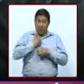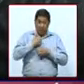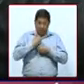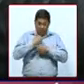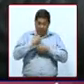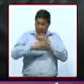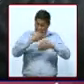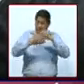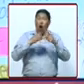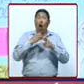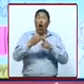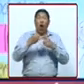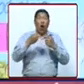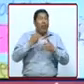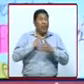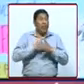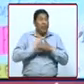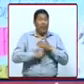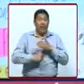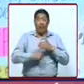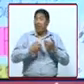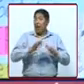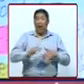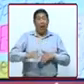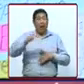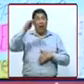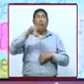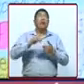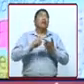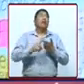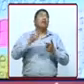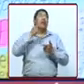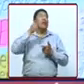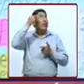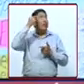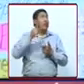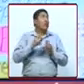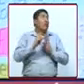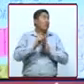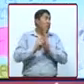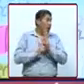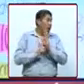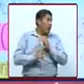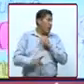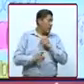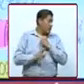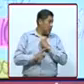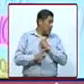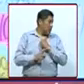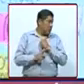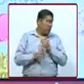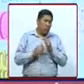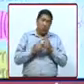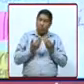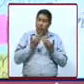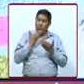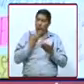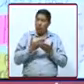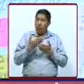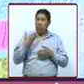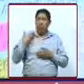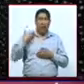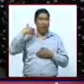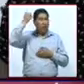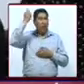líder debe hacer o hacer. Hemos aprendido sobre género, sexualidad, sobre autoestima, liderazgo, cómo ser un buen jefe o un